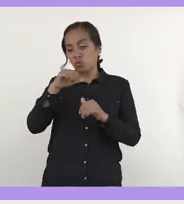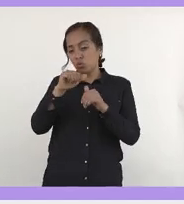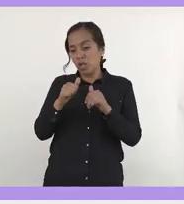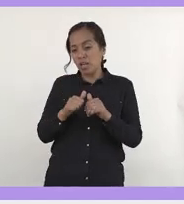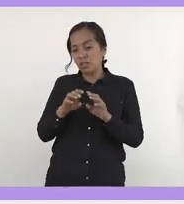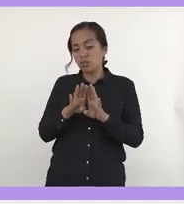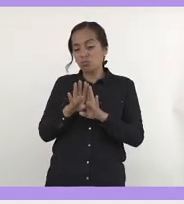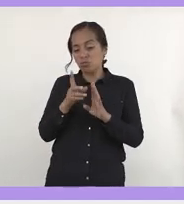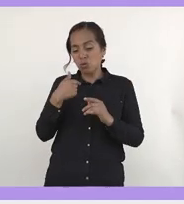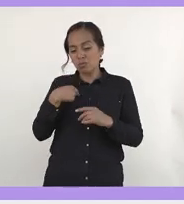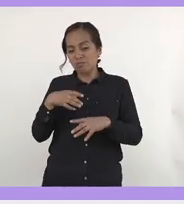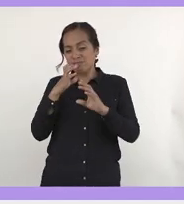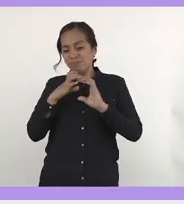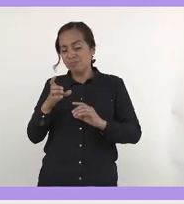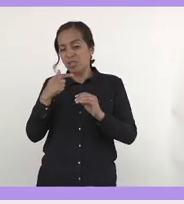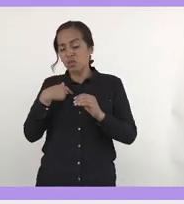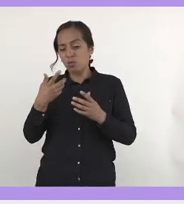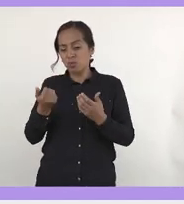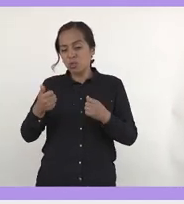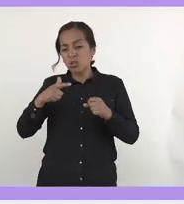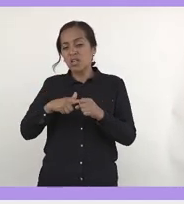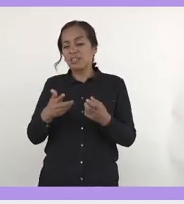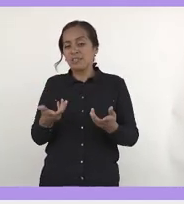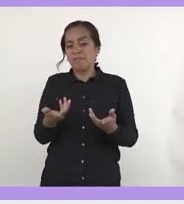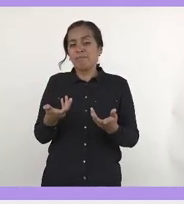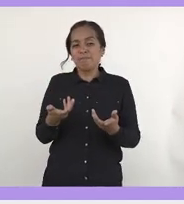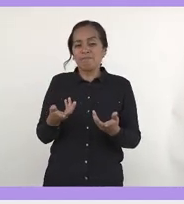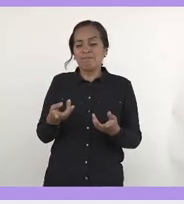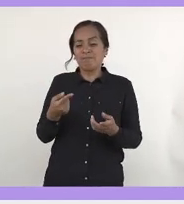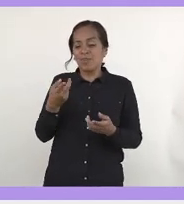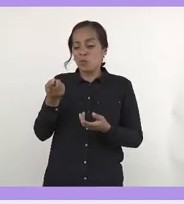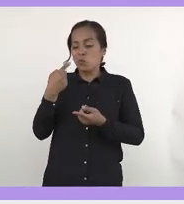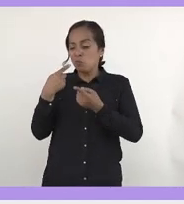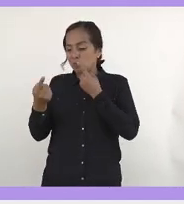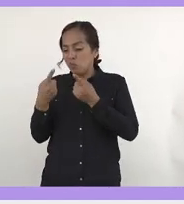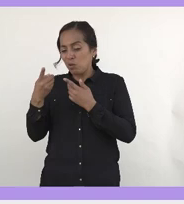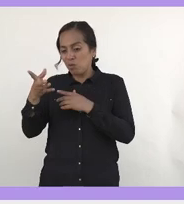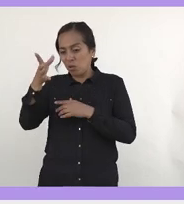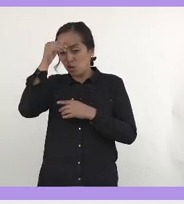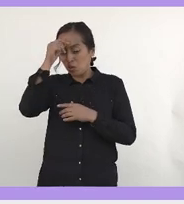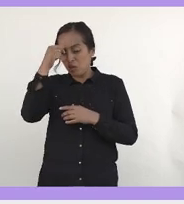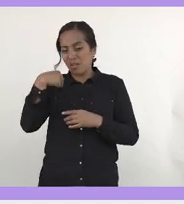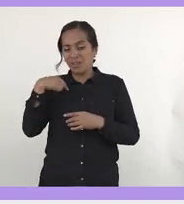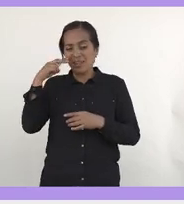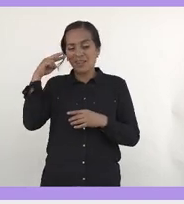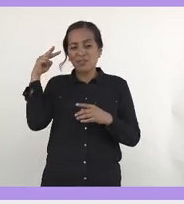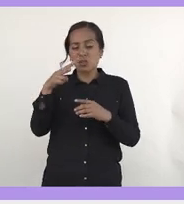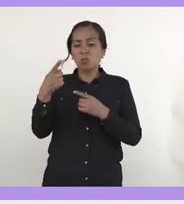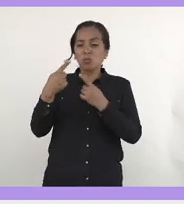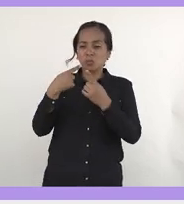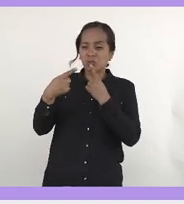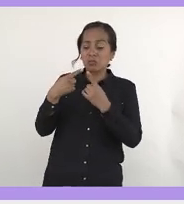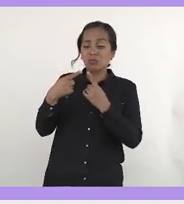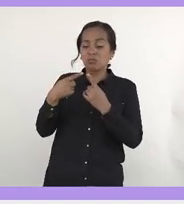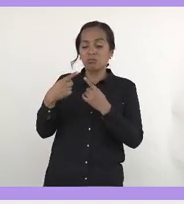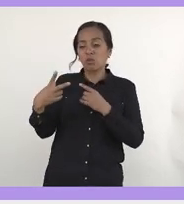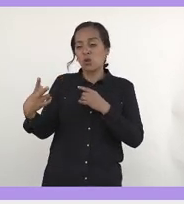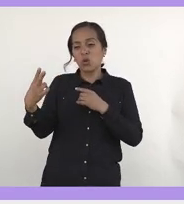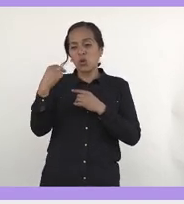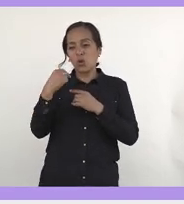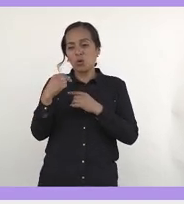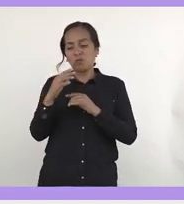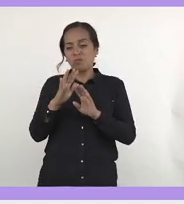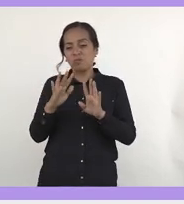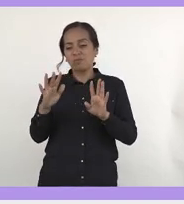y estamos siendo socios y entonces yo estoy creando esto y esta es la visión y vamos a dialogar y se convierte no my